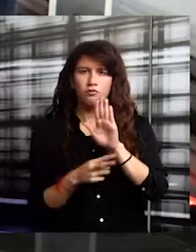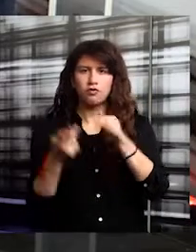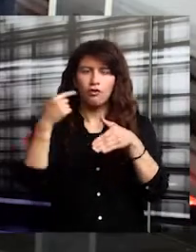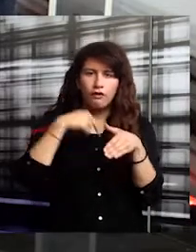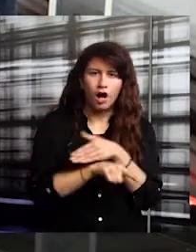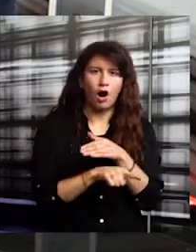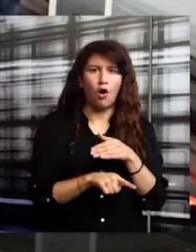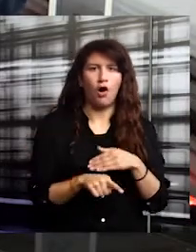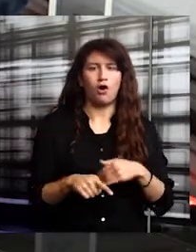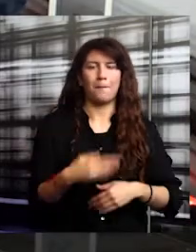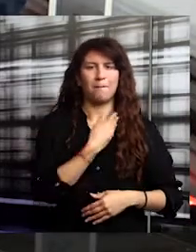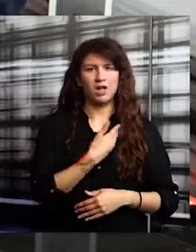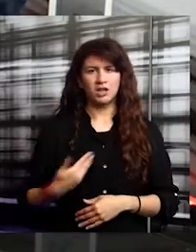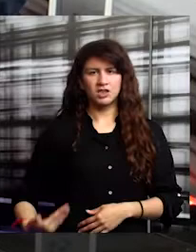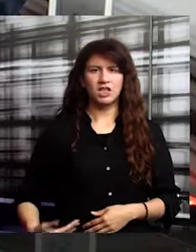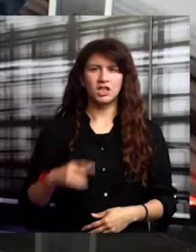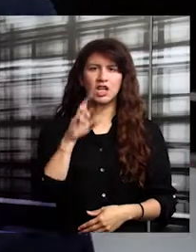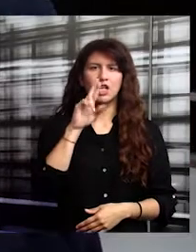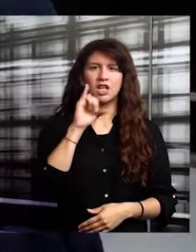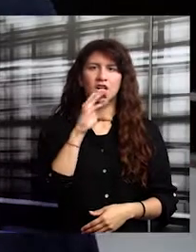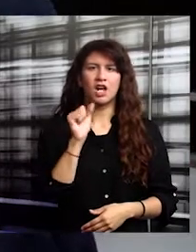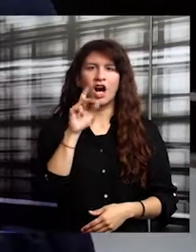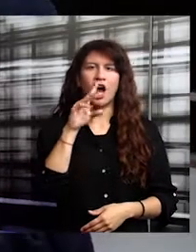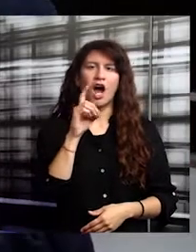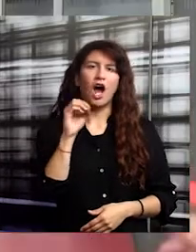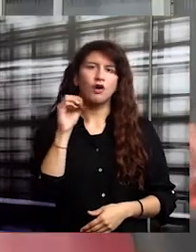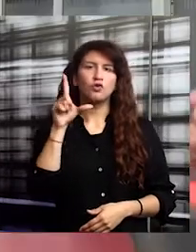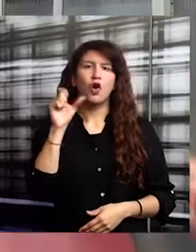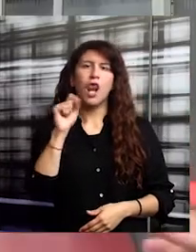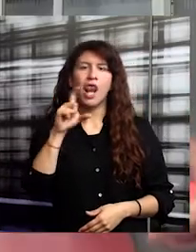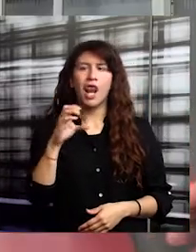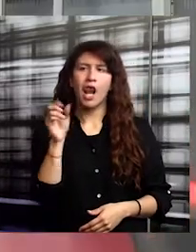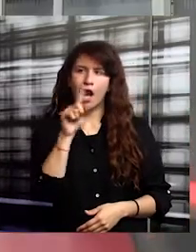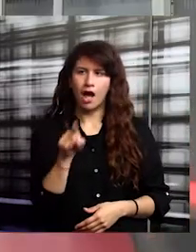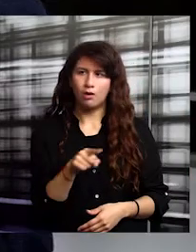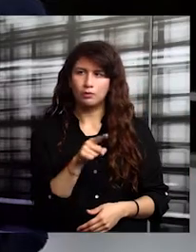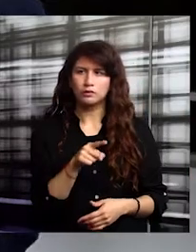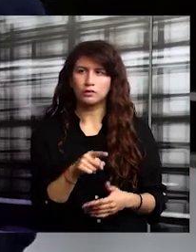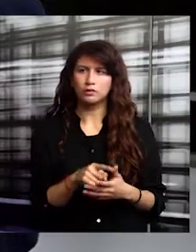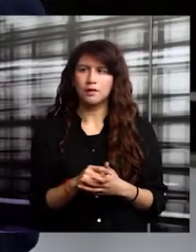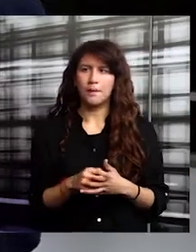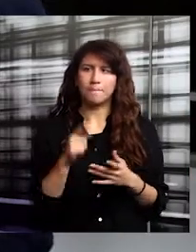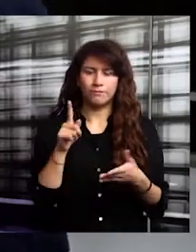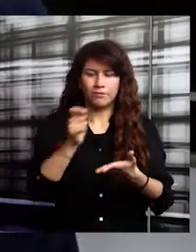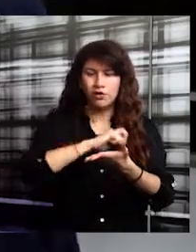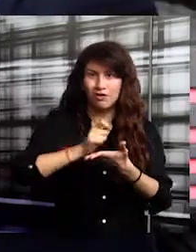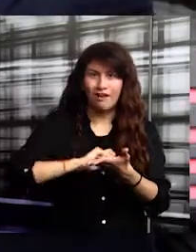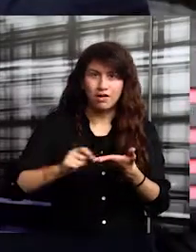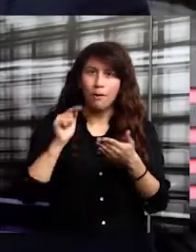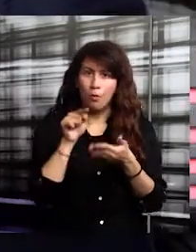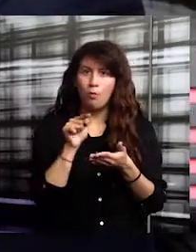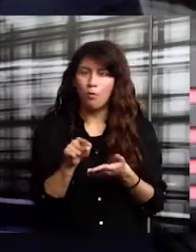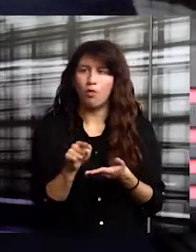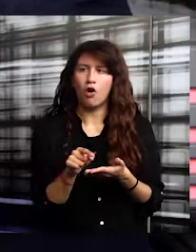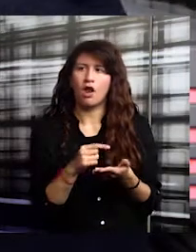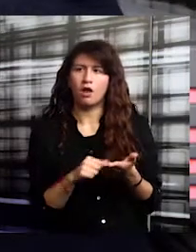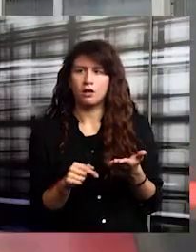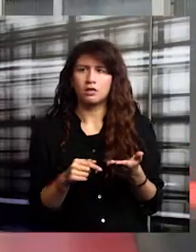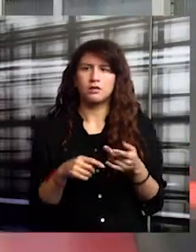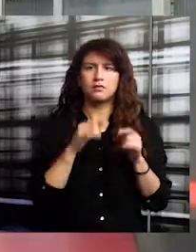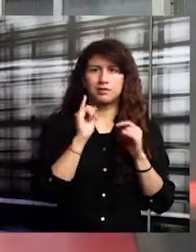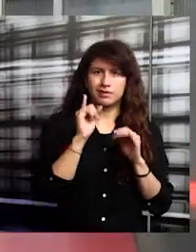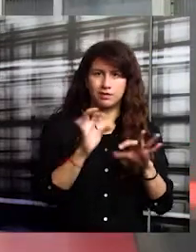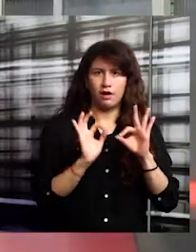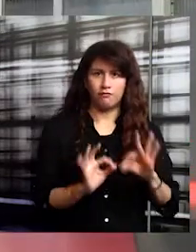presidente Ricardo Lagos y de hecho el Está actual firmado. texto que tenemos está firmado por Ricardo Lagos en democracia. Sí, efectivamente,